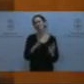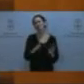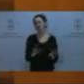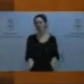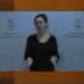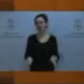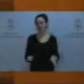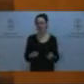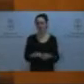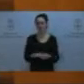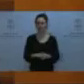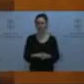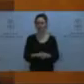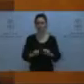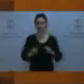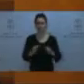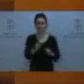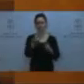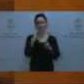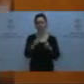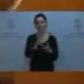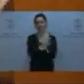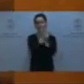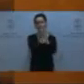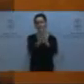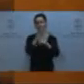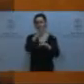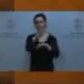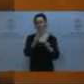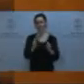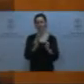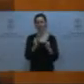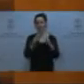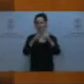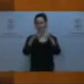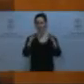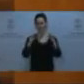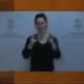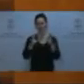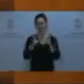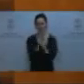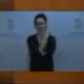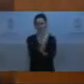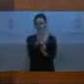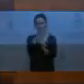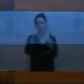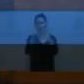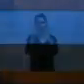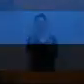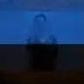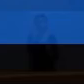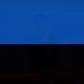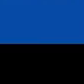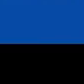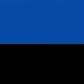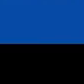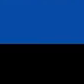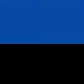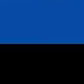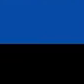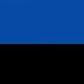políticas, sus políticas, que estrangulan a Asturias, porque los asturianos no nos lo merecemos. Gracias, presidente.